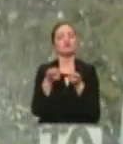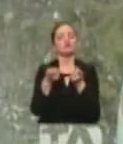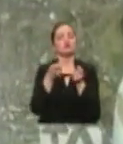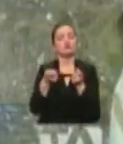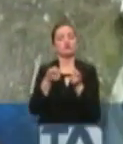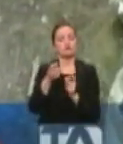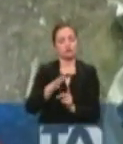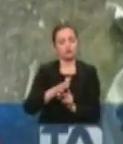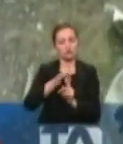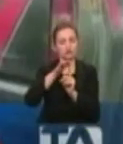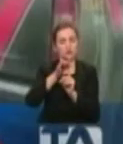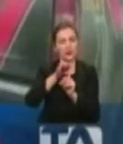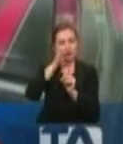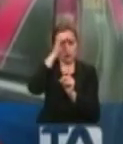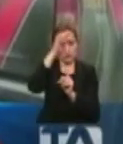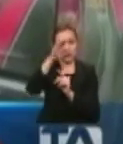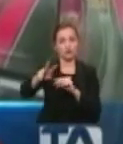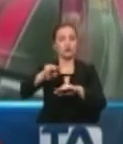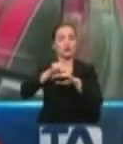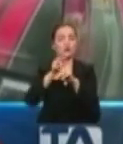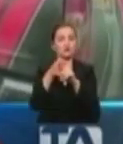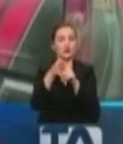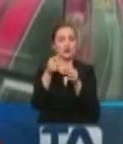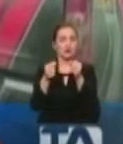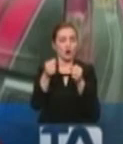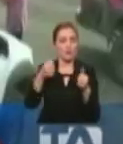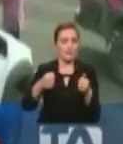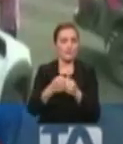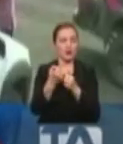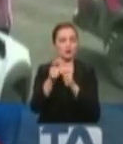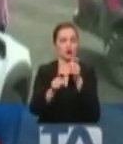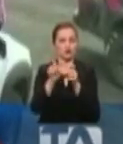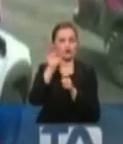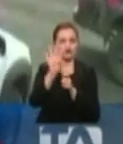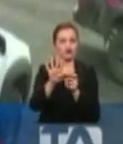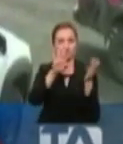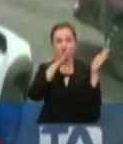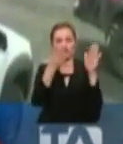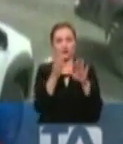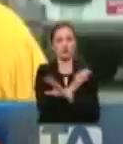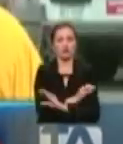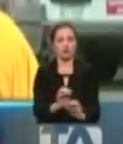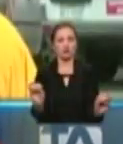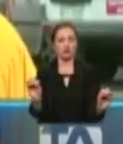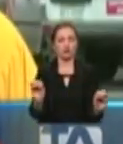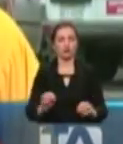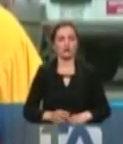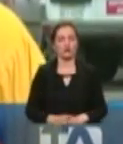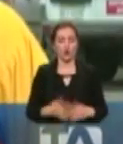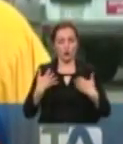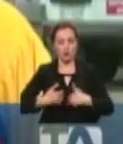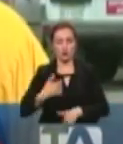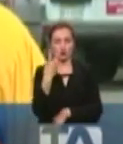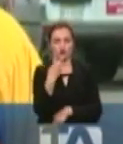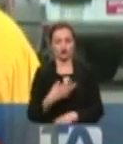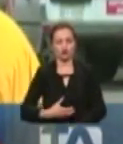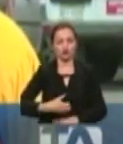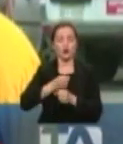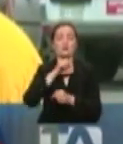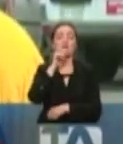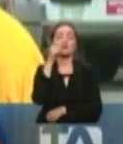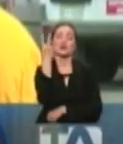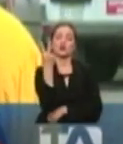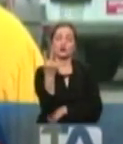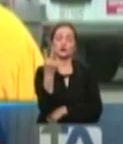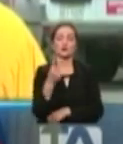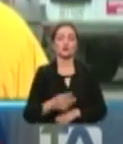de la Policía Nacional manifestó que en varios accidentes 4 personas han desaparecido. Se han recuperado 2 cuerpos, aún faltan 2